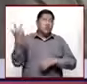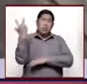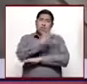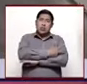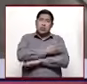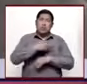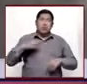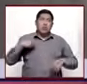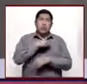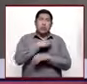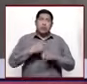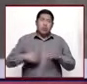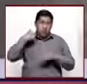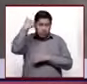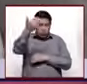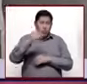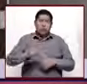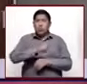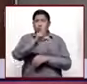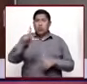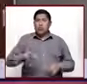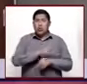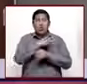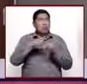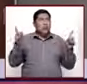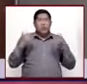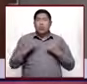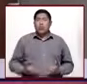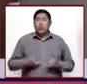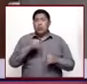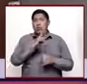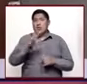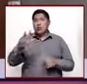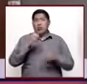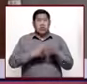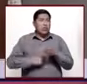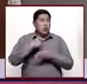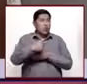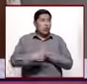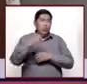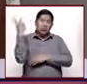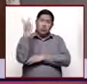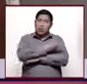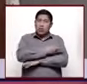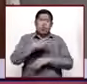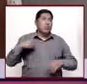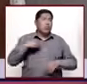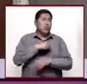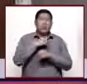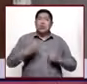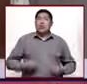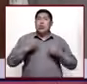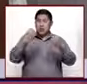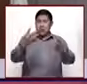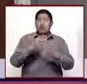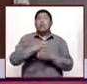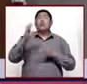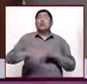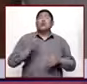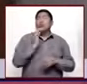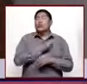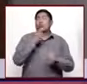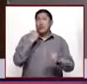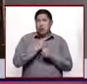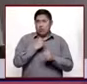debíamos haber entregado hasta el siguiente lunes, pero hoy 23 de agosto, a los 2 días estamos entregando, cumpliendo con nuestra